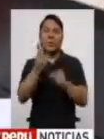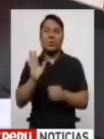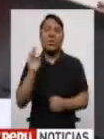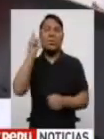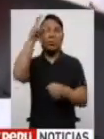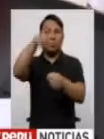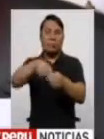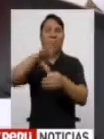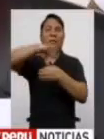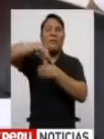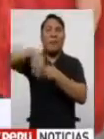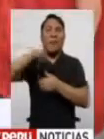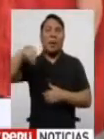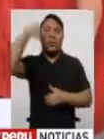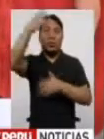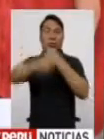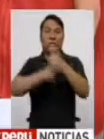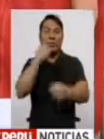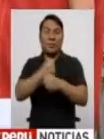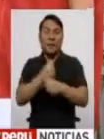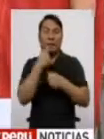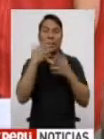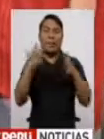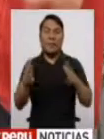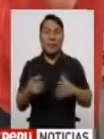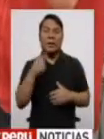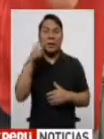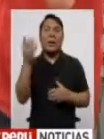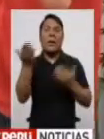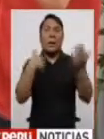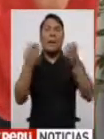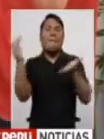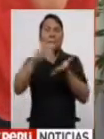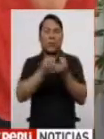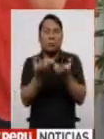personas acudieron a las ferias. Para el próximo año se espera que la convocatoria sea mayor.